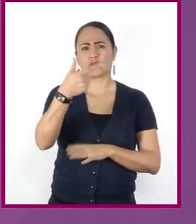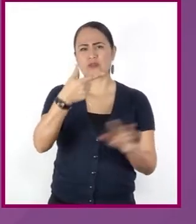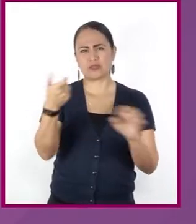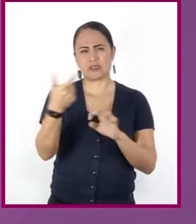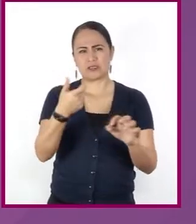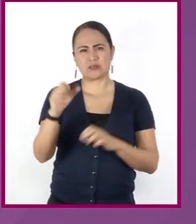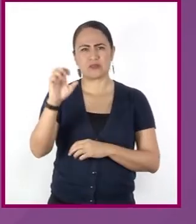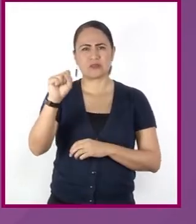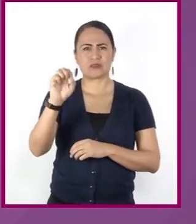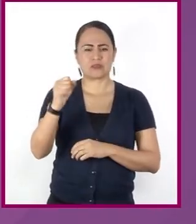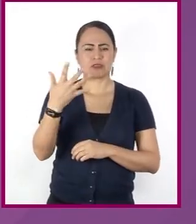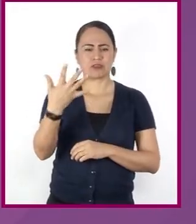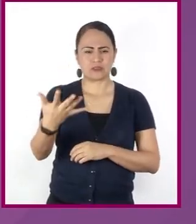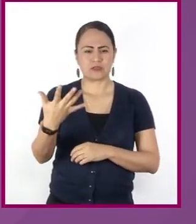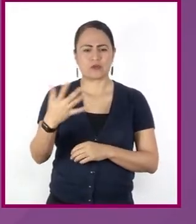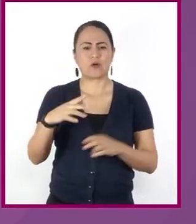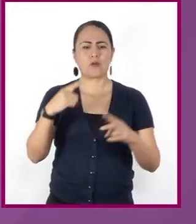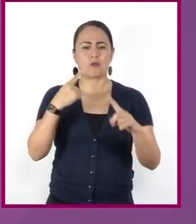2.775 libras por